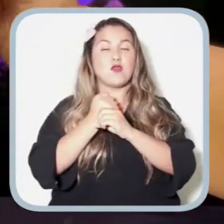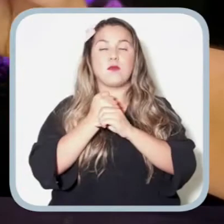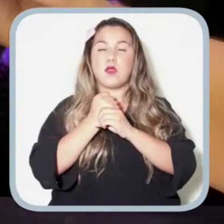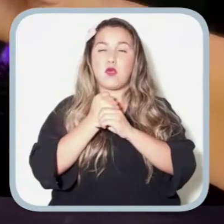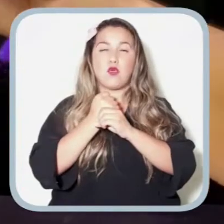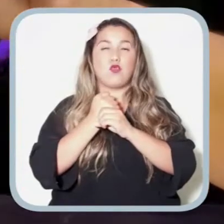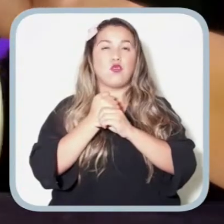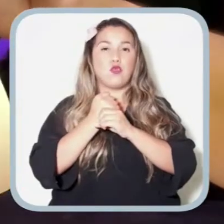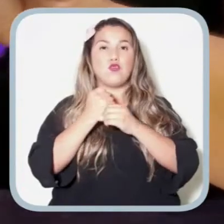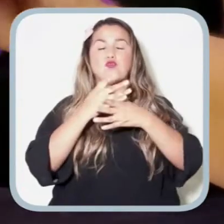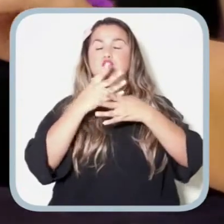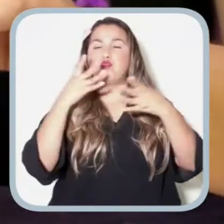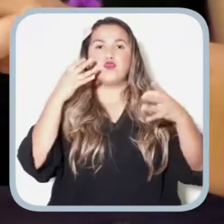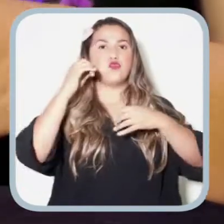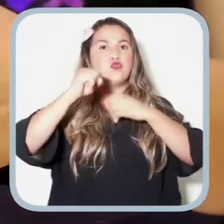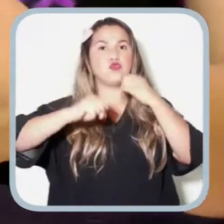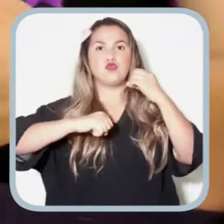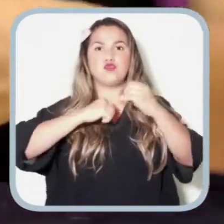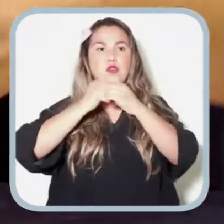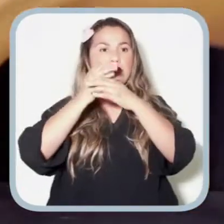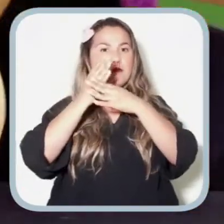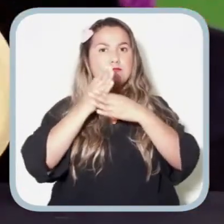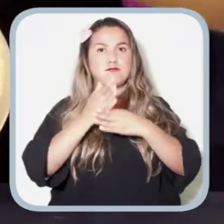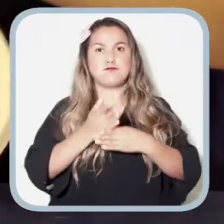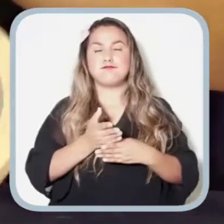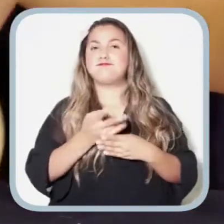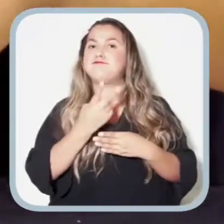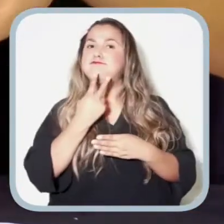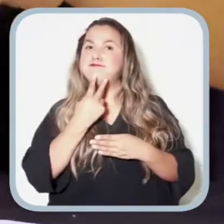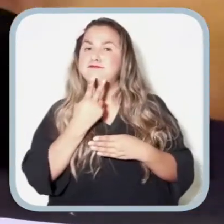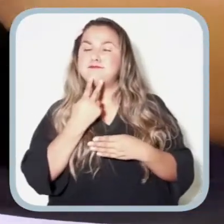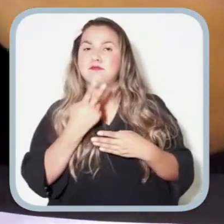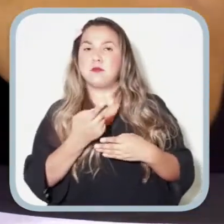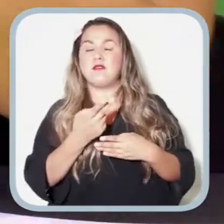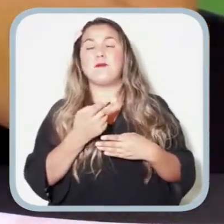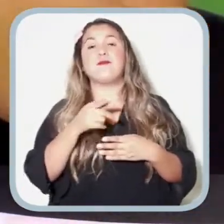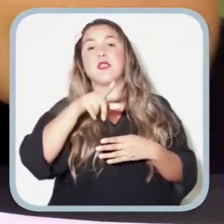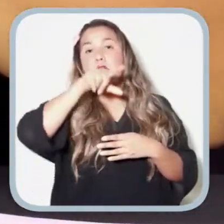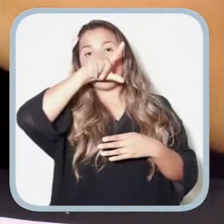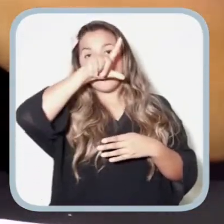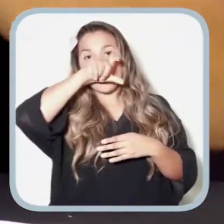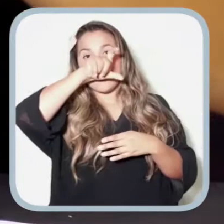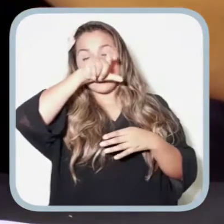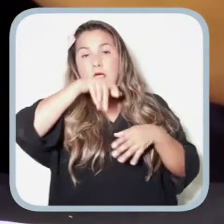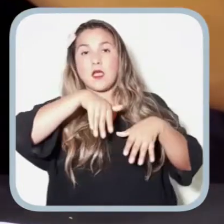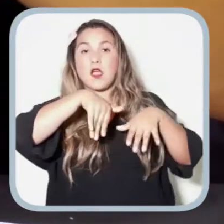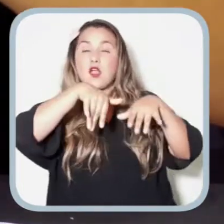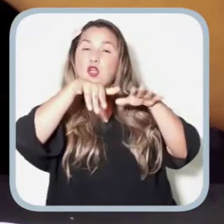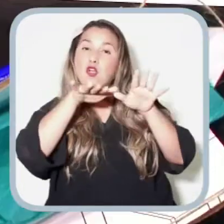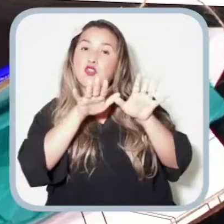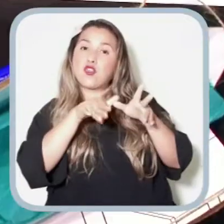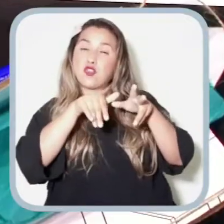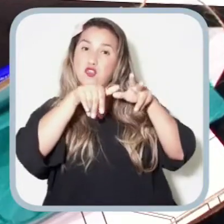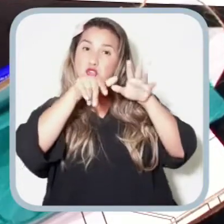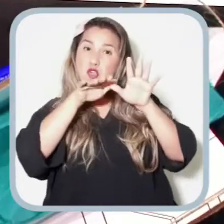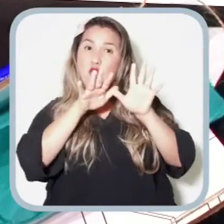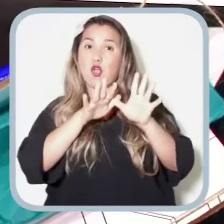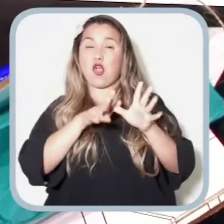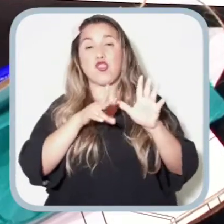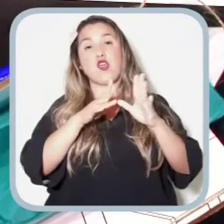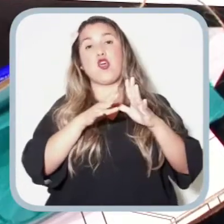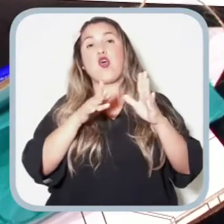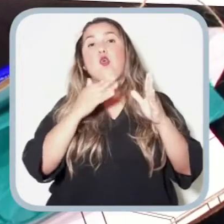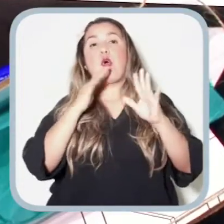muy longevos y bueno y lo menciono que es en cautiverio porque ustedes saben que este crecimiento acelerado de las